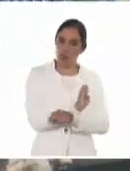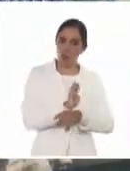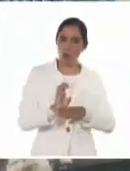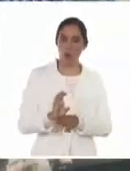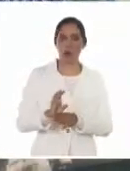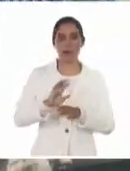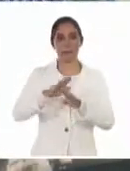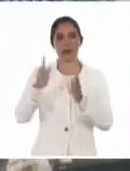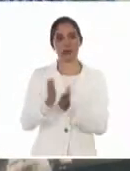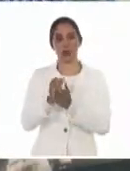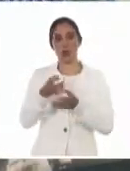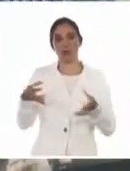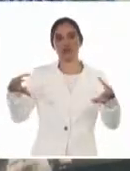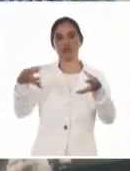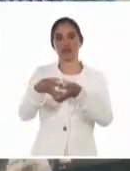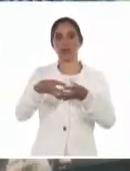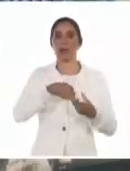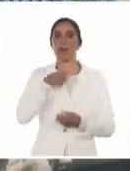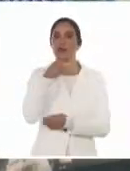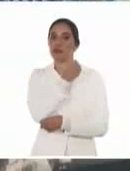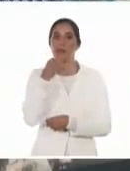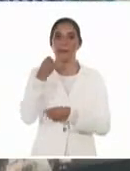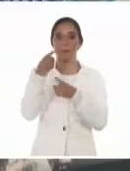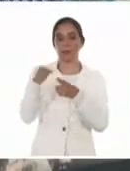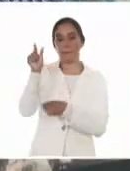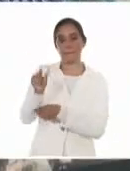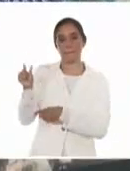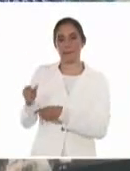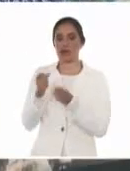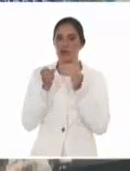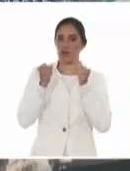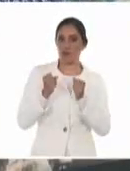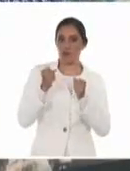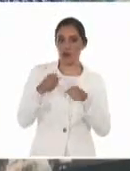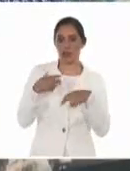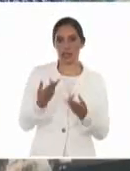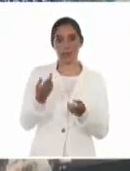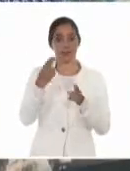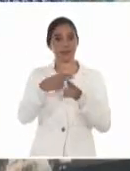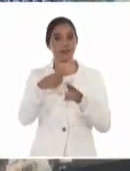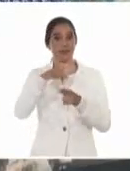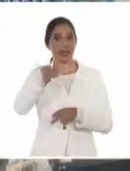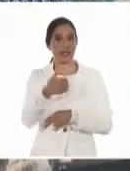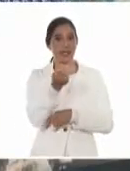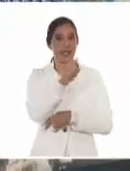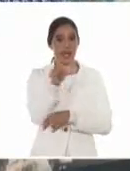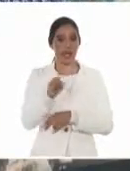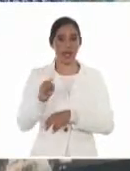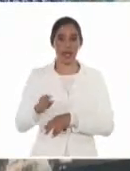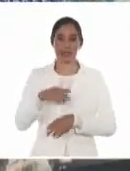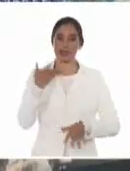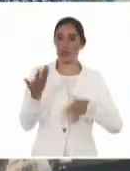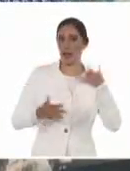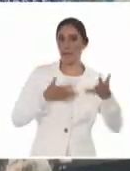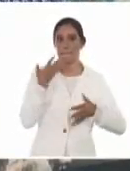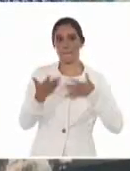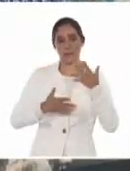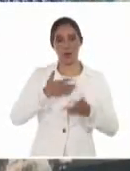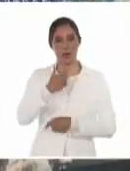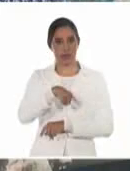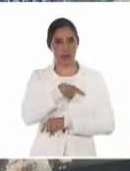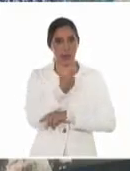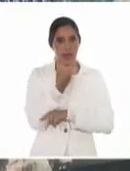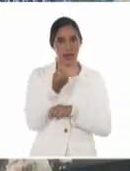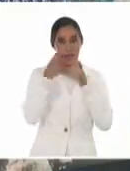coros, pero que tienen un fuerte componente del jazz en las cuestiones armónicas, en las cuestiones